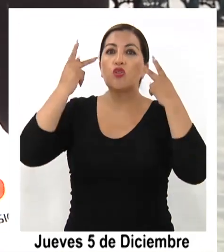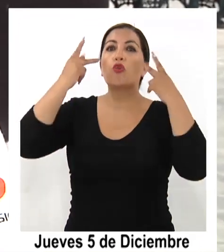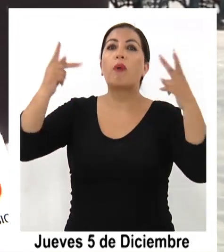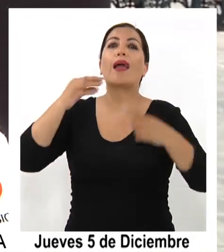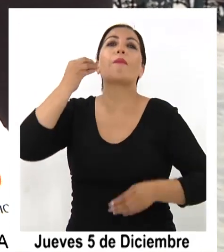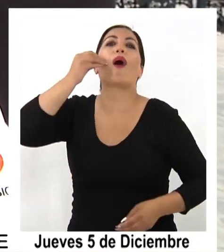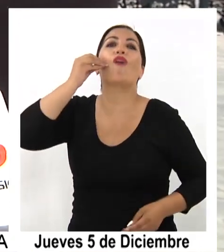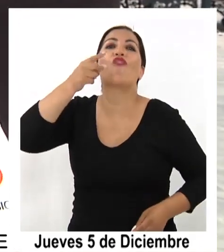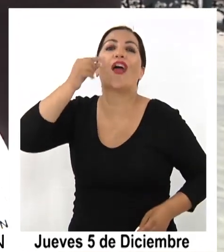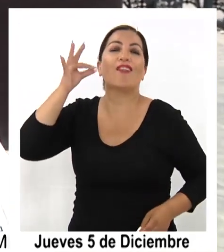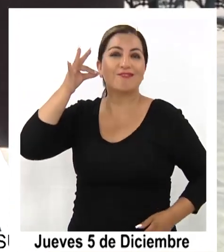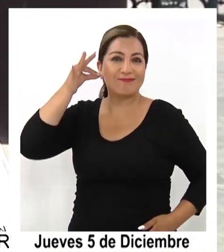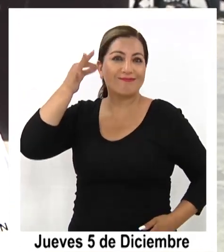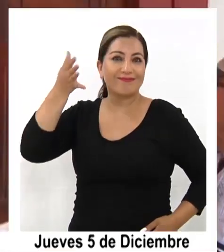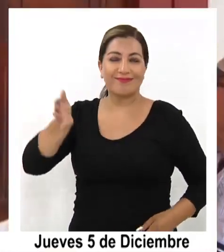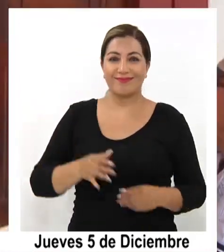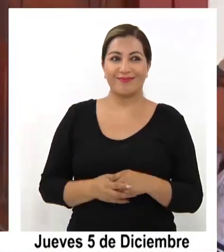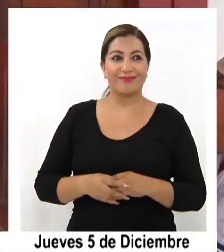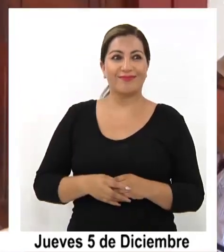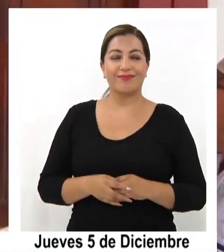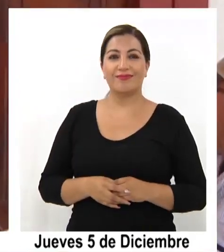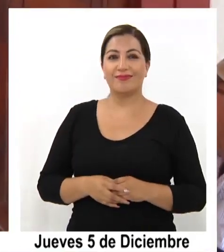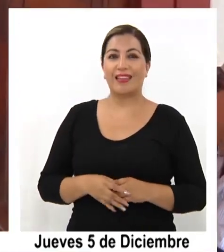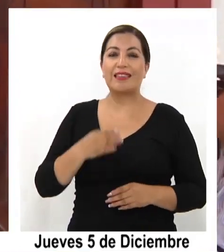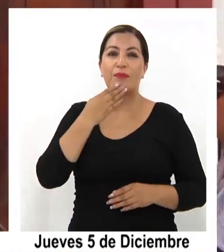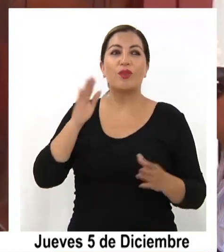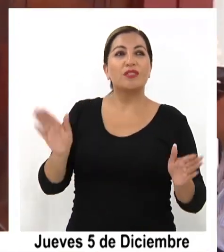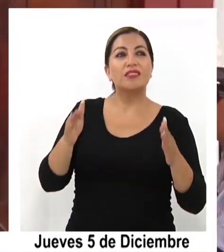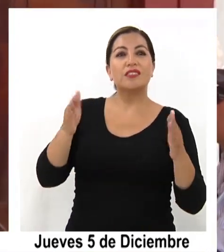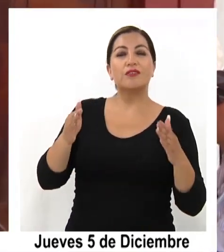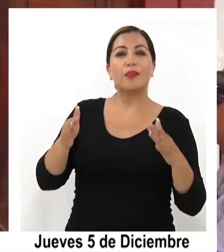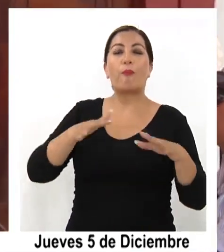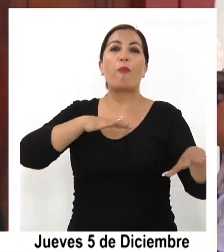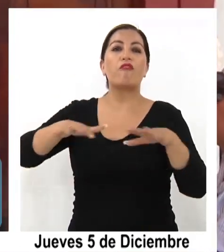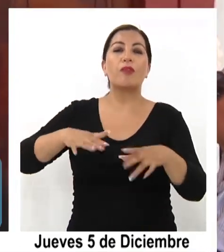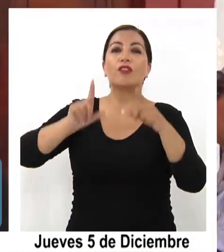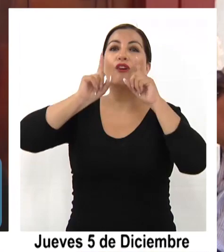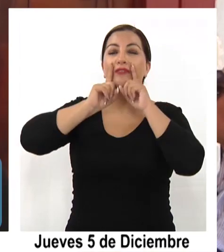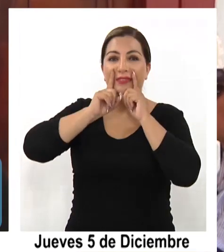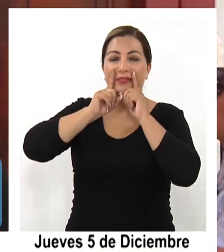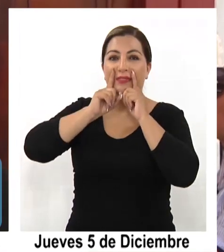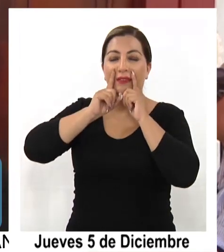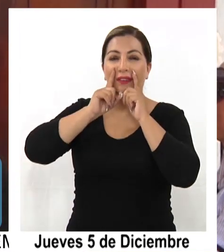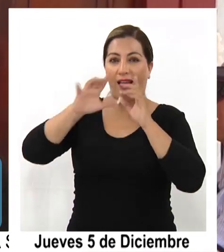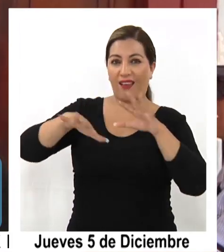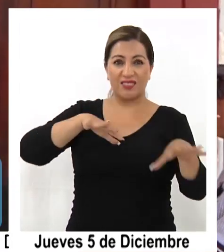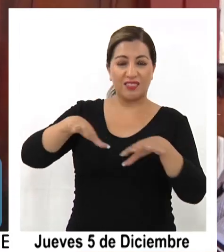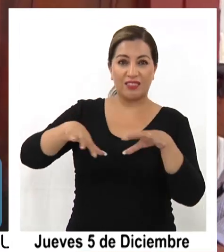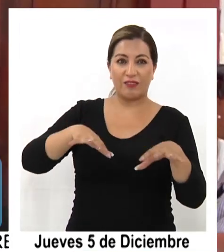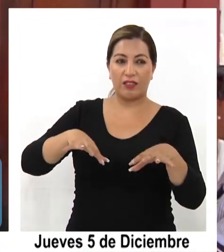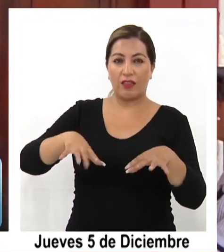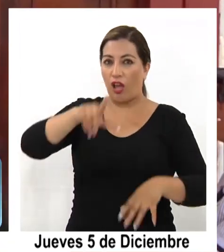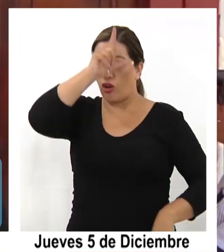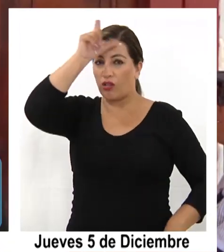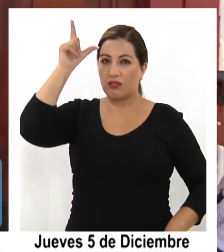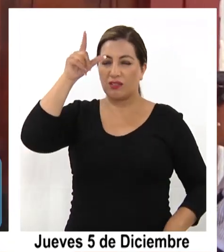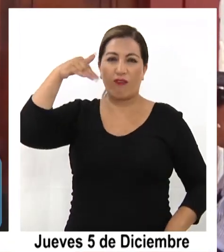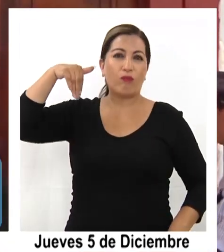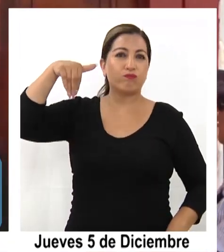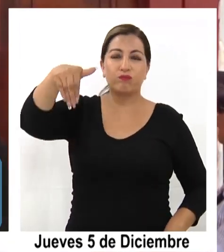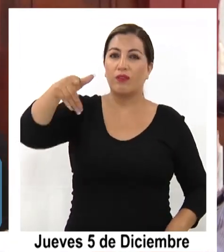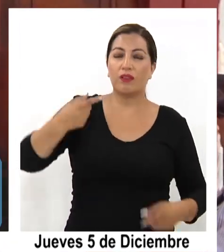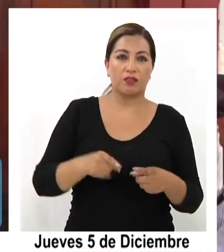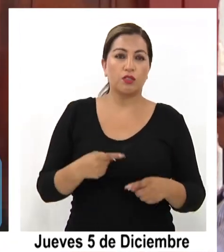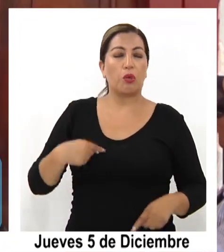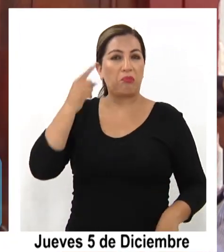para los abuelos. Es un incentivo también para el movimiento de los hoteles y la actividad de locomoción colectiva, etcétera.